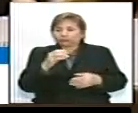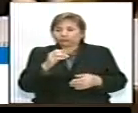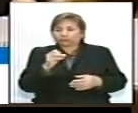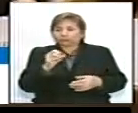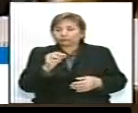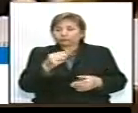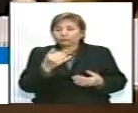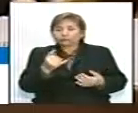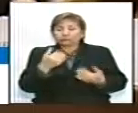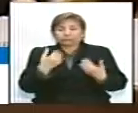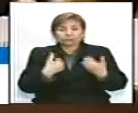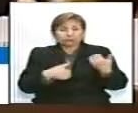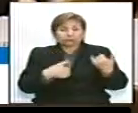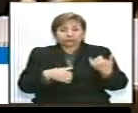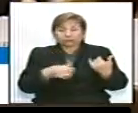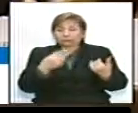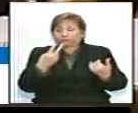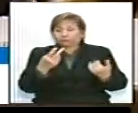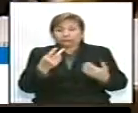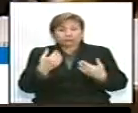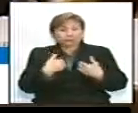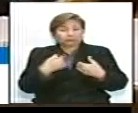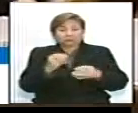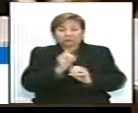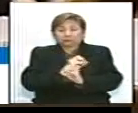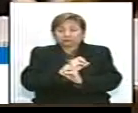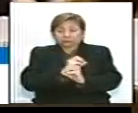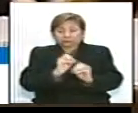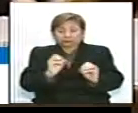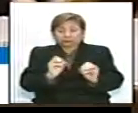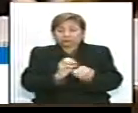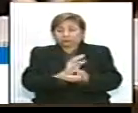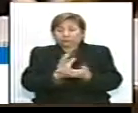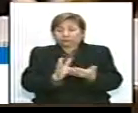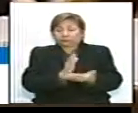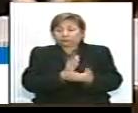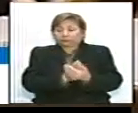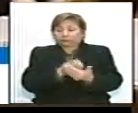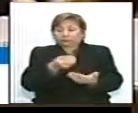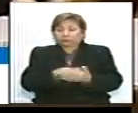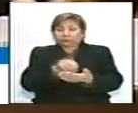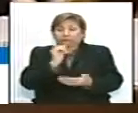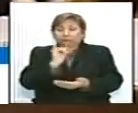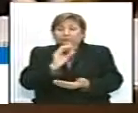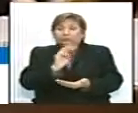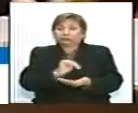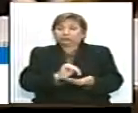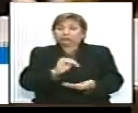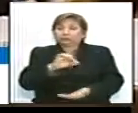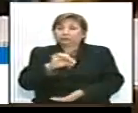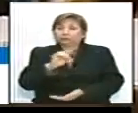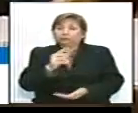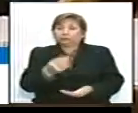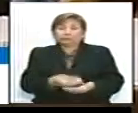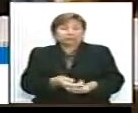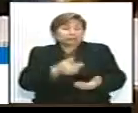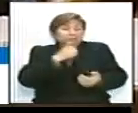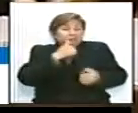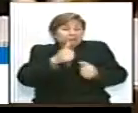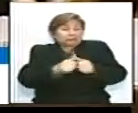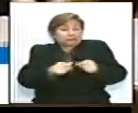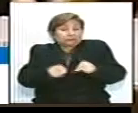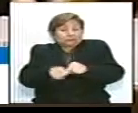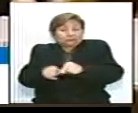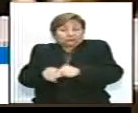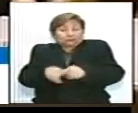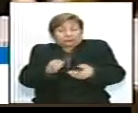México. Y estos dos países, con que no tengo ningún problema, no pagan impuestos, ¿no? Y así otra serie de